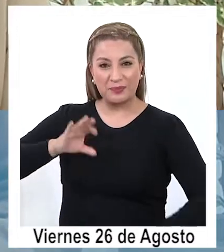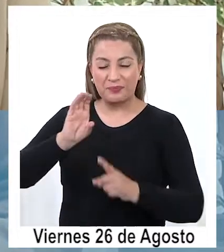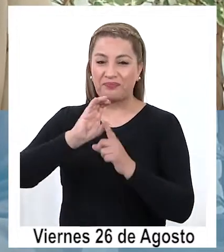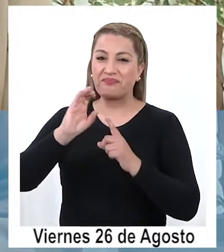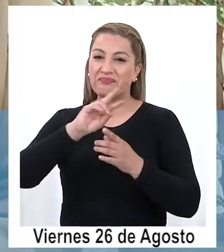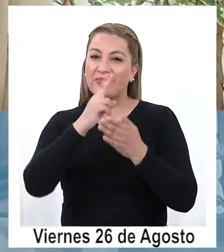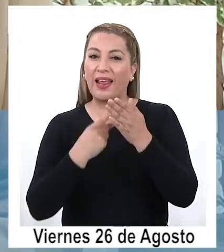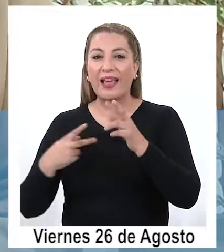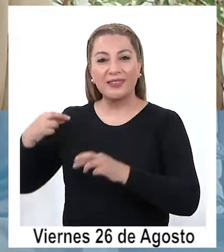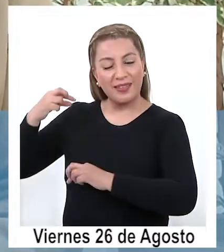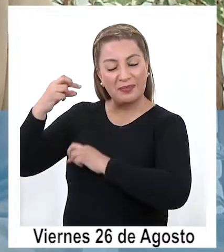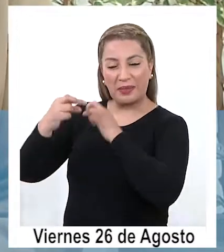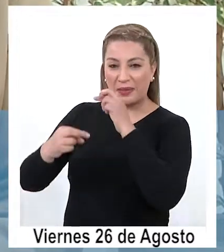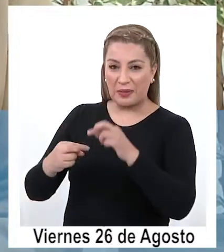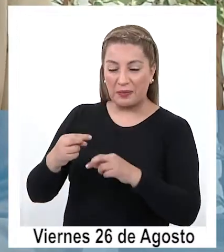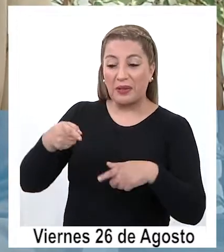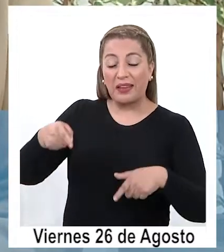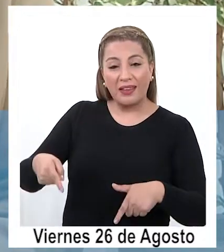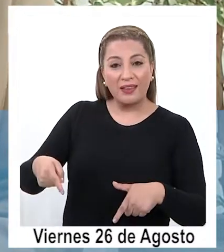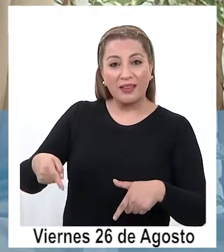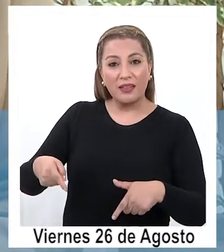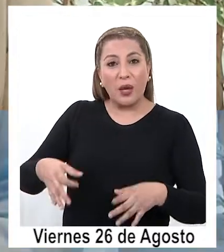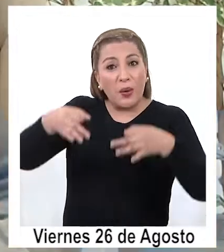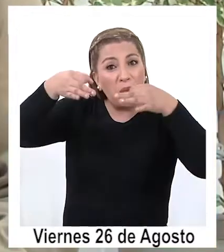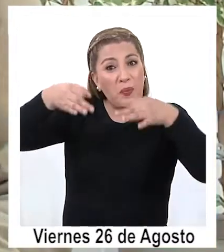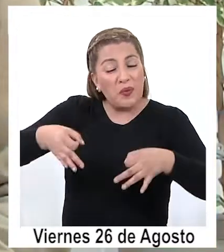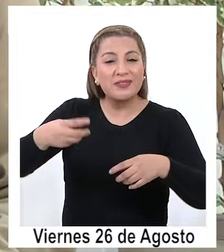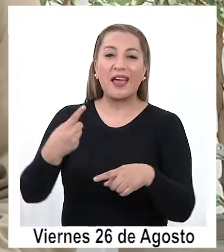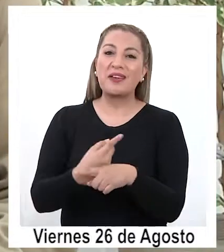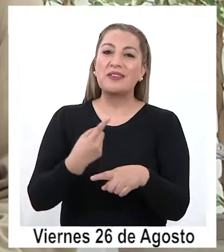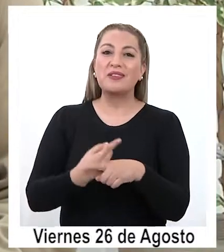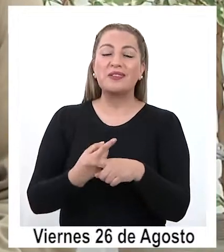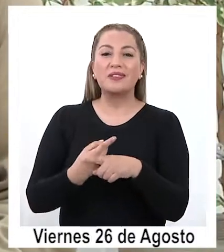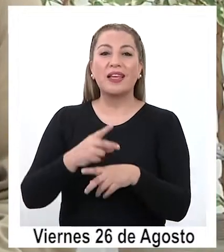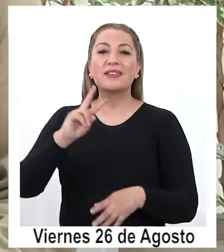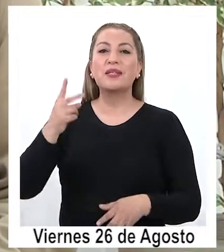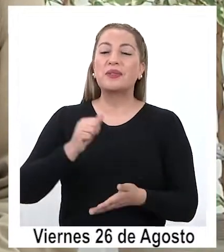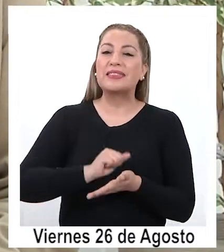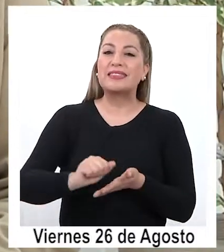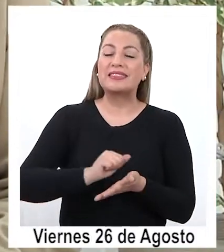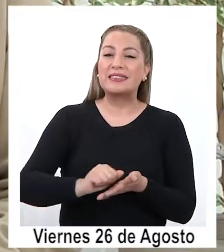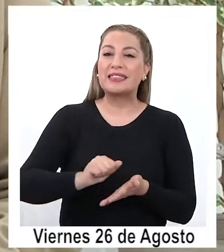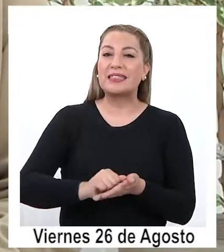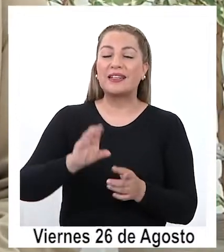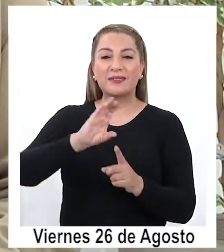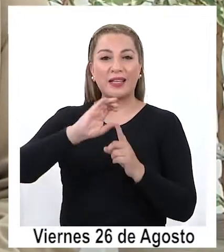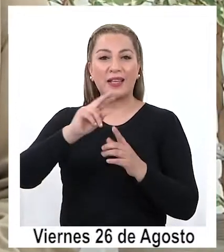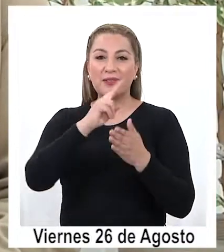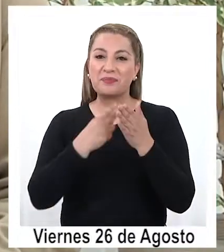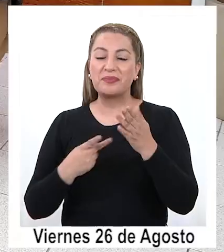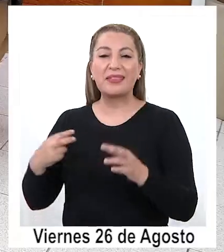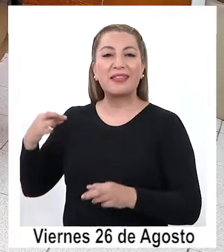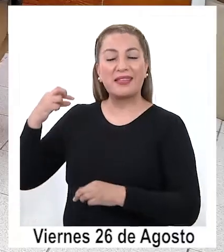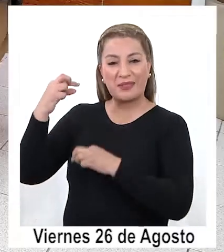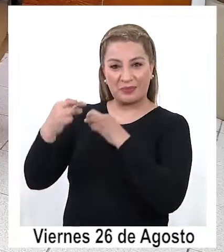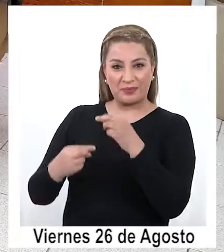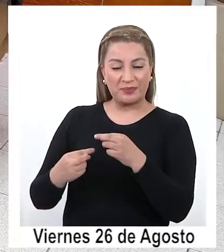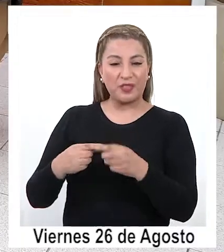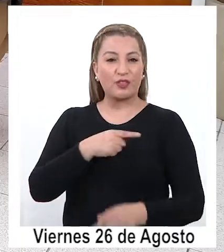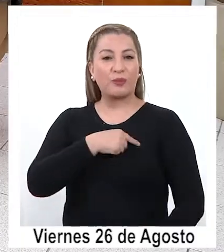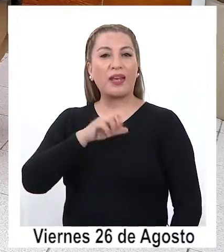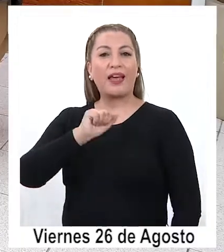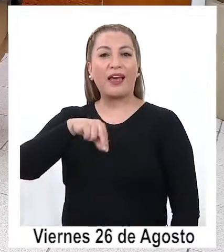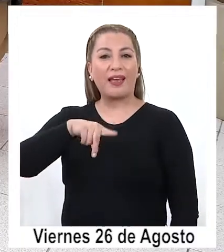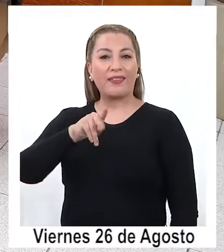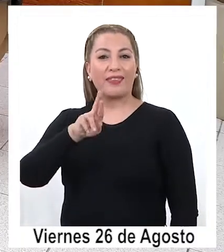las Culturas, las Artes y el Patrimonio precisamente para conversar con la subsecretaria de las Culturas y las Artes, Andrea